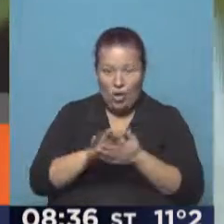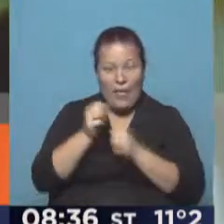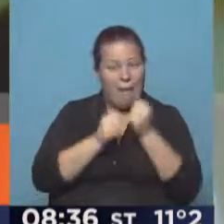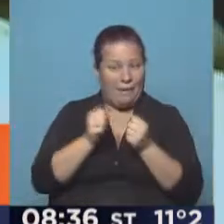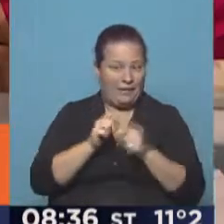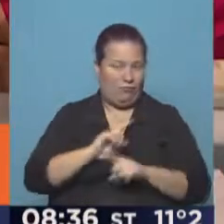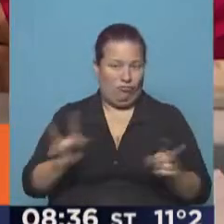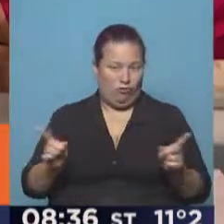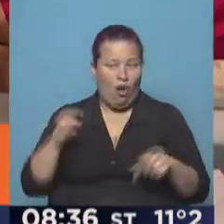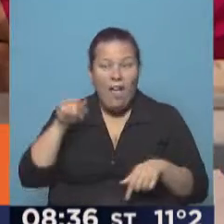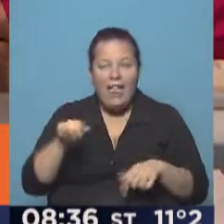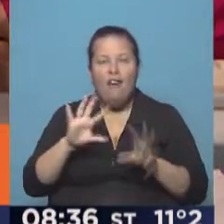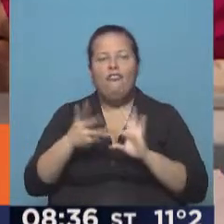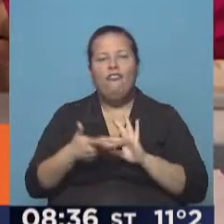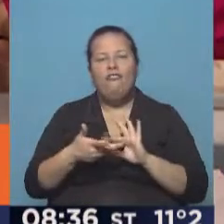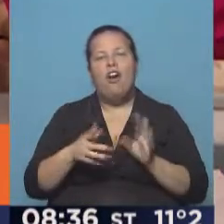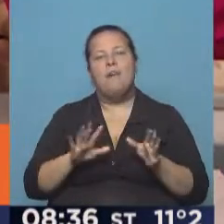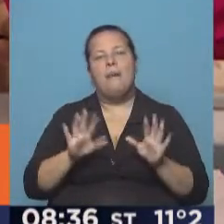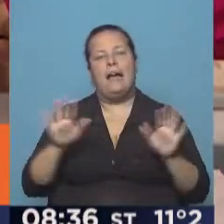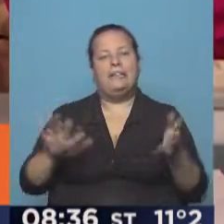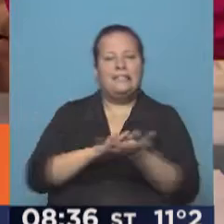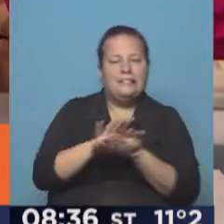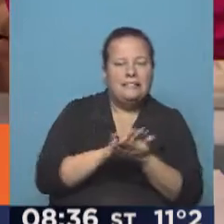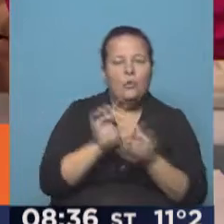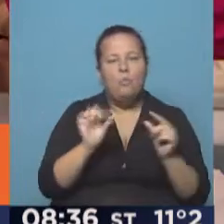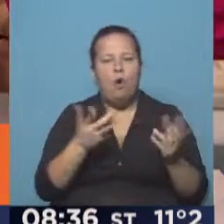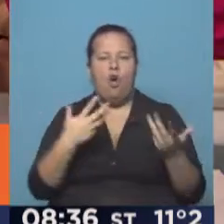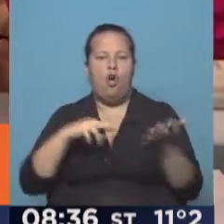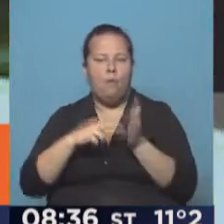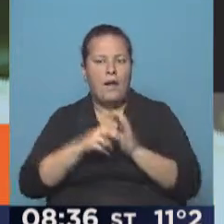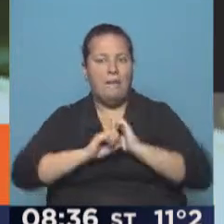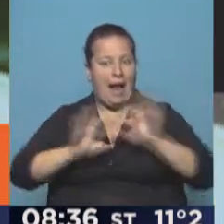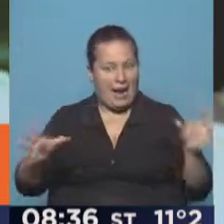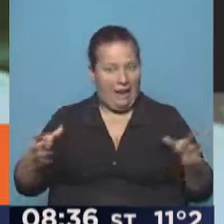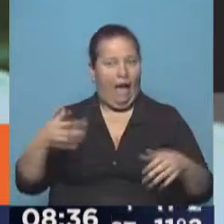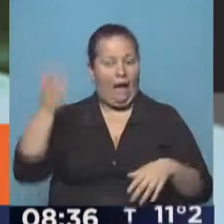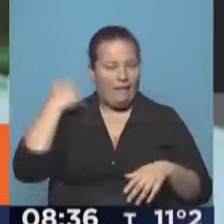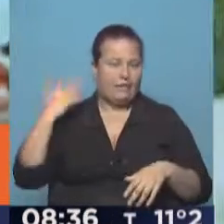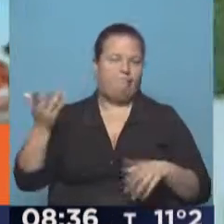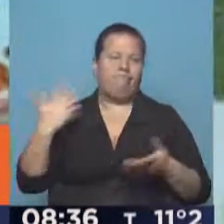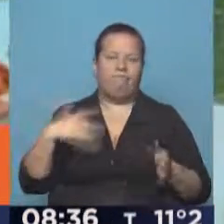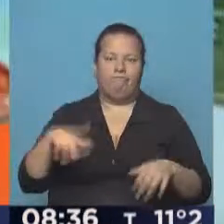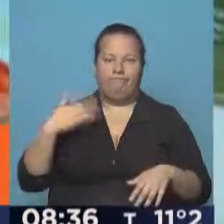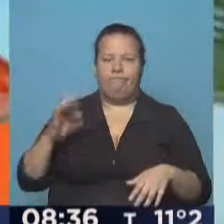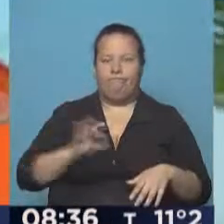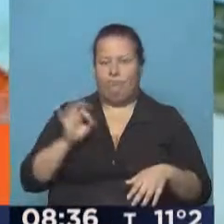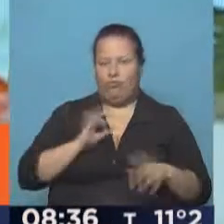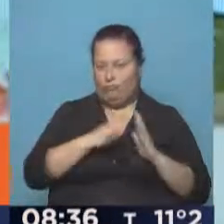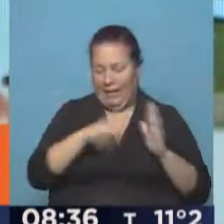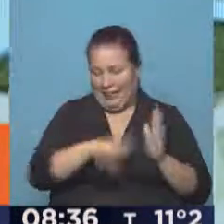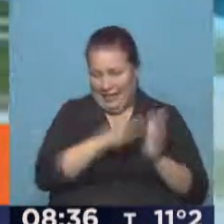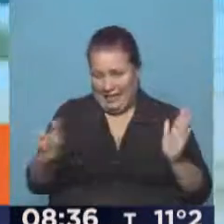pymes? No, con esto estamos remediando en parte los grandes problemas que nosotros hemos tenido durante este